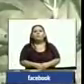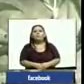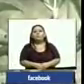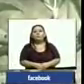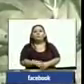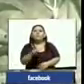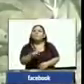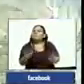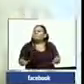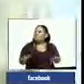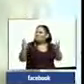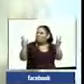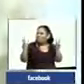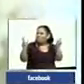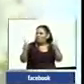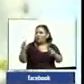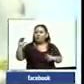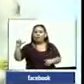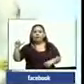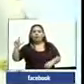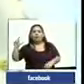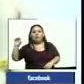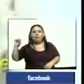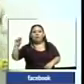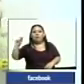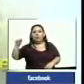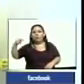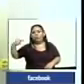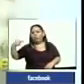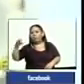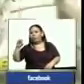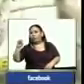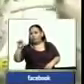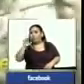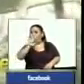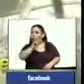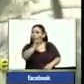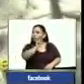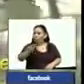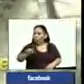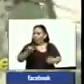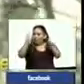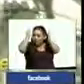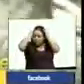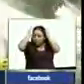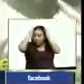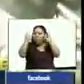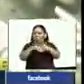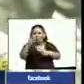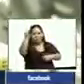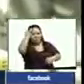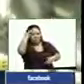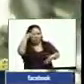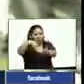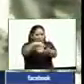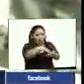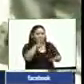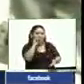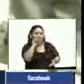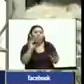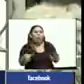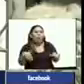estamos hablando de Calonchoy ese es su propio nombre pero popularmente se le conoce